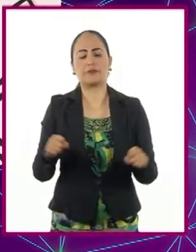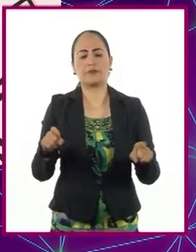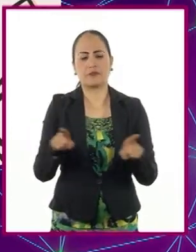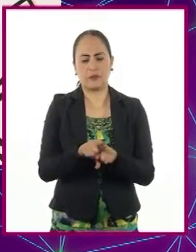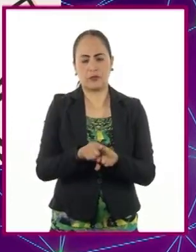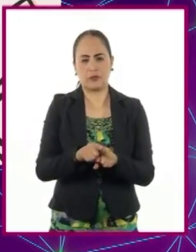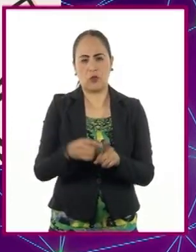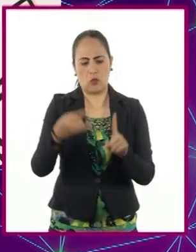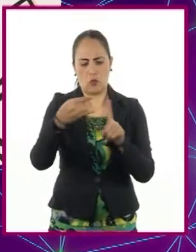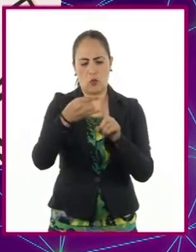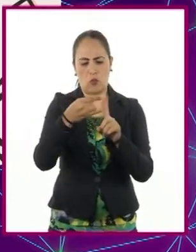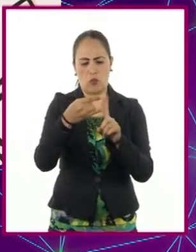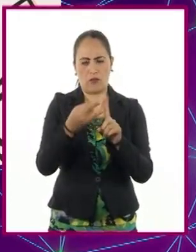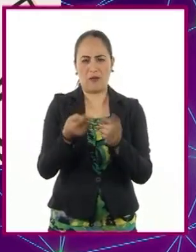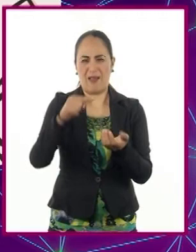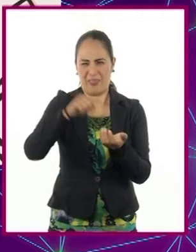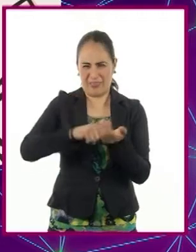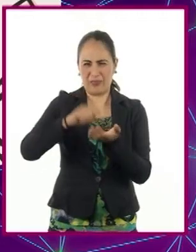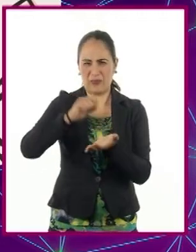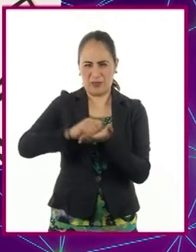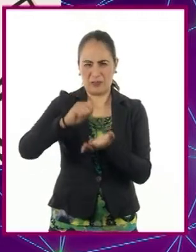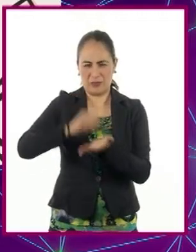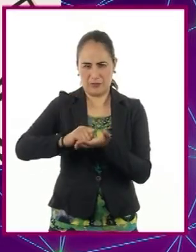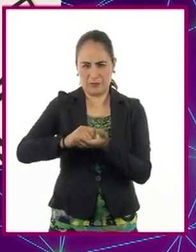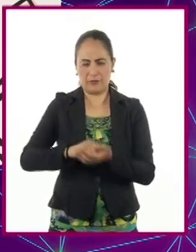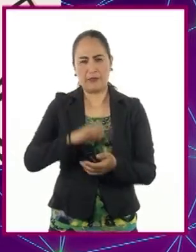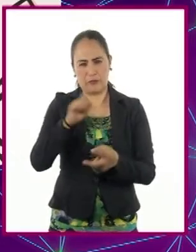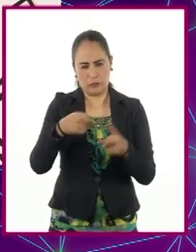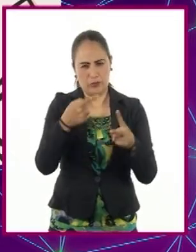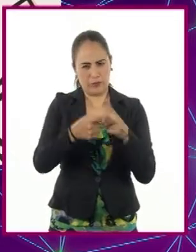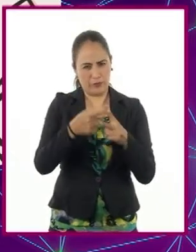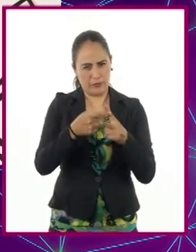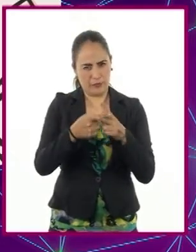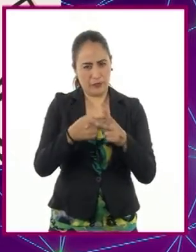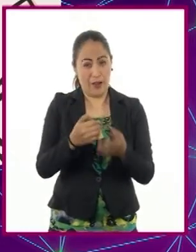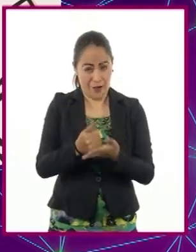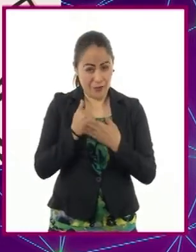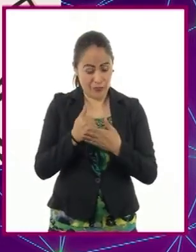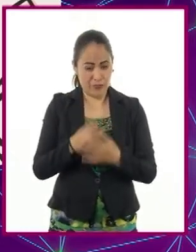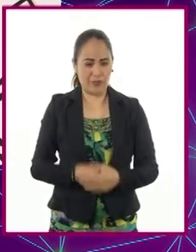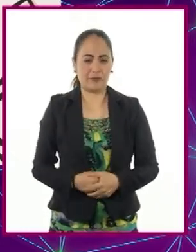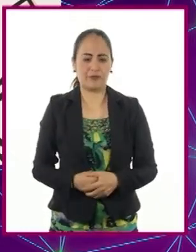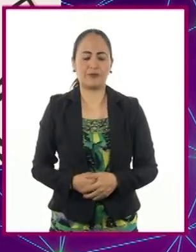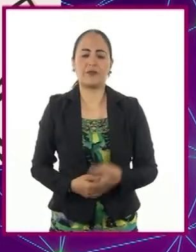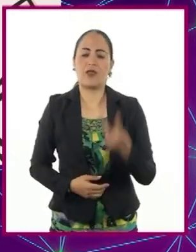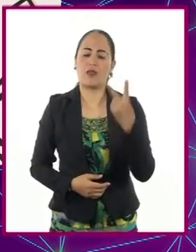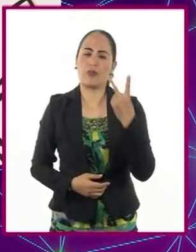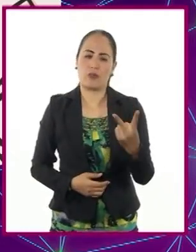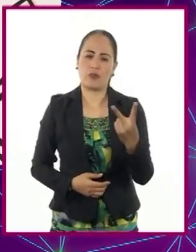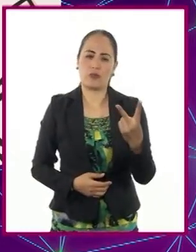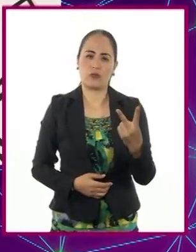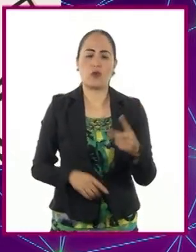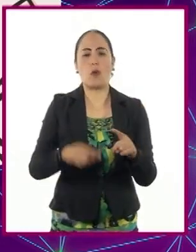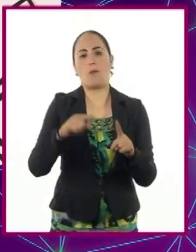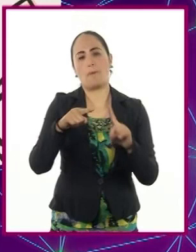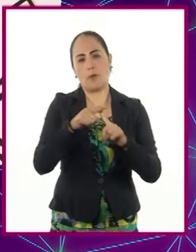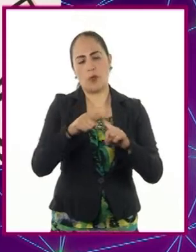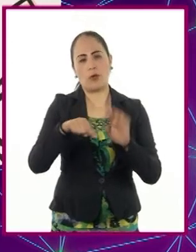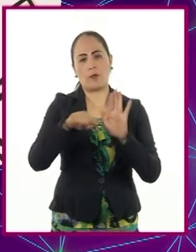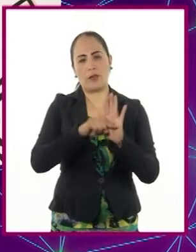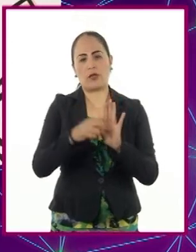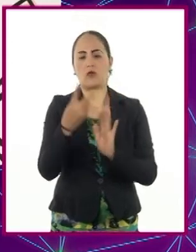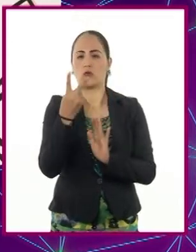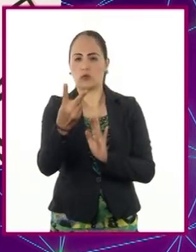amarillo para realizar el cálculo correspondiente. ¿Me ayudan? 2 átomos de oxígeno por -2 dan